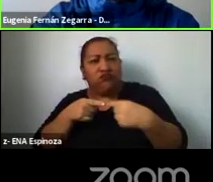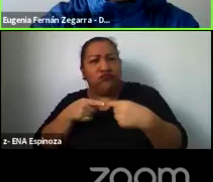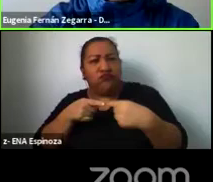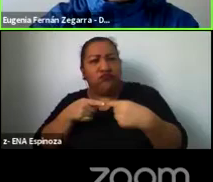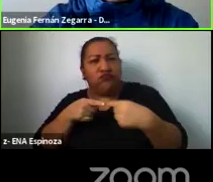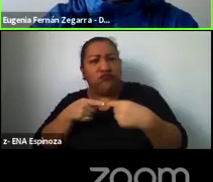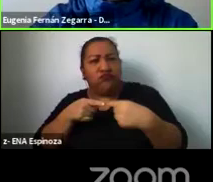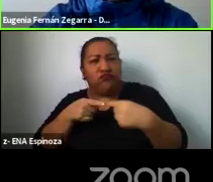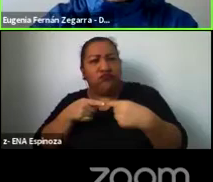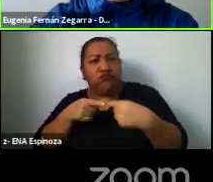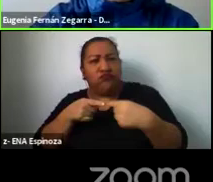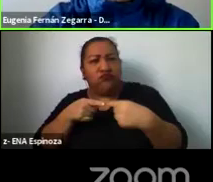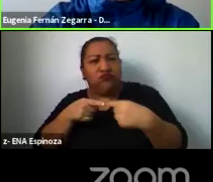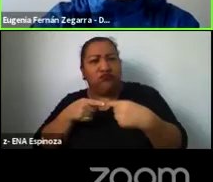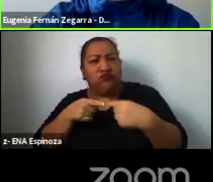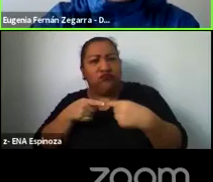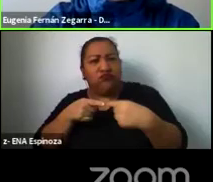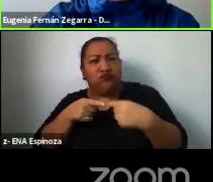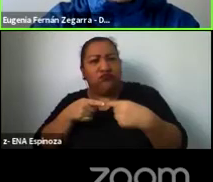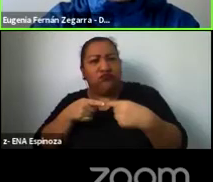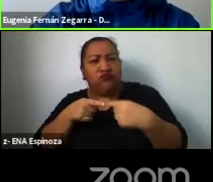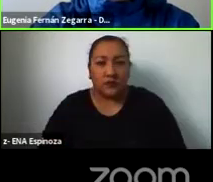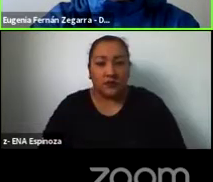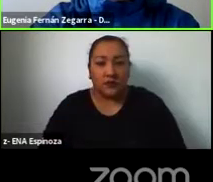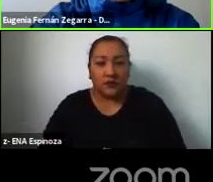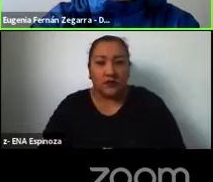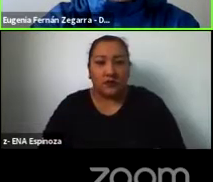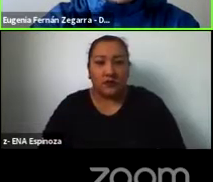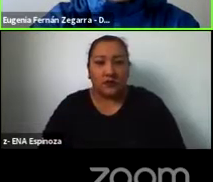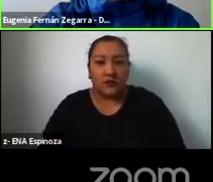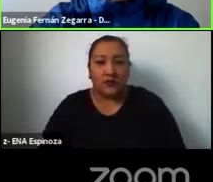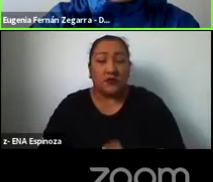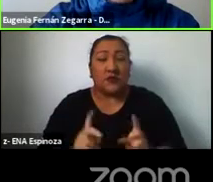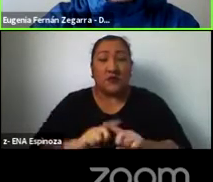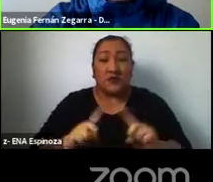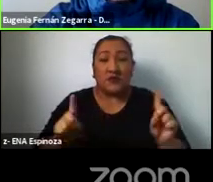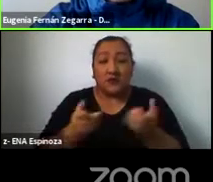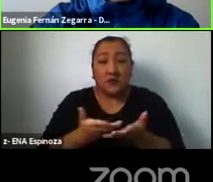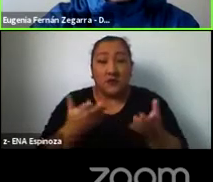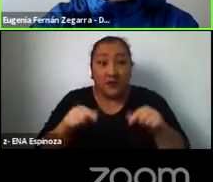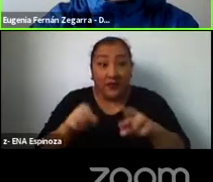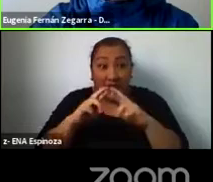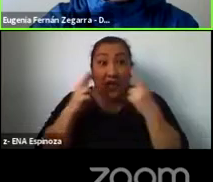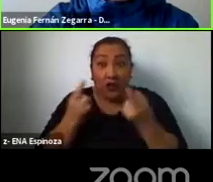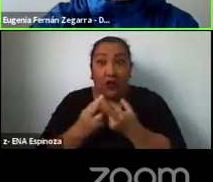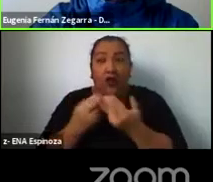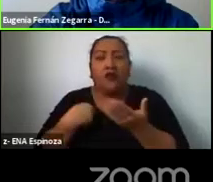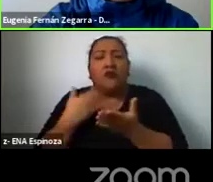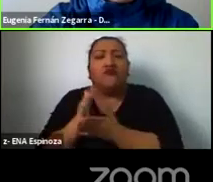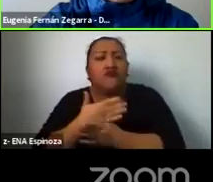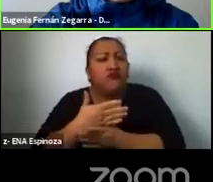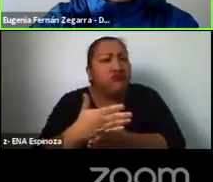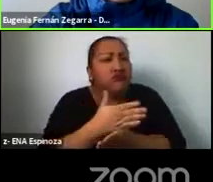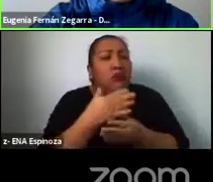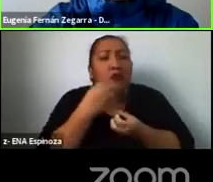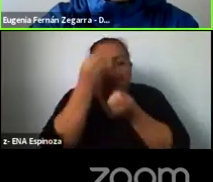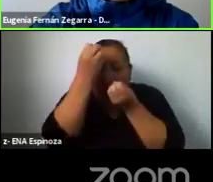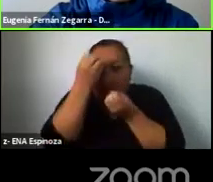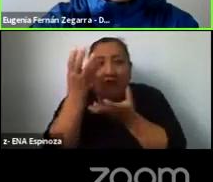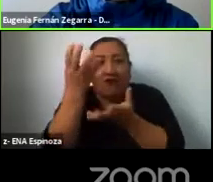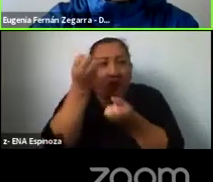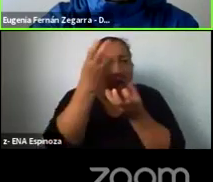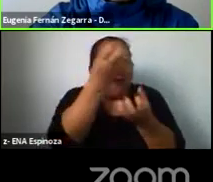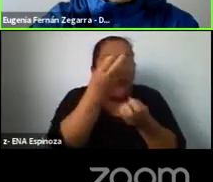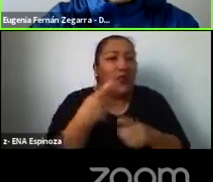de estas con la población. Por estas consideraciones, en este evento compartiremos con ustedes información recabada en el